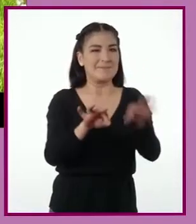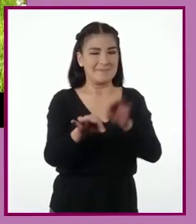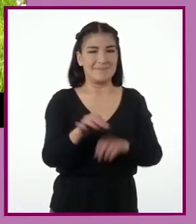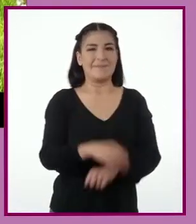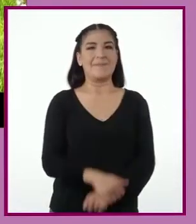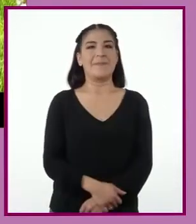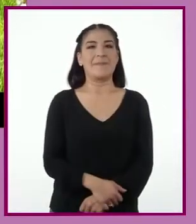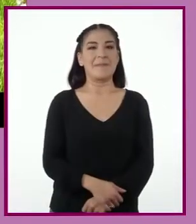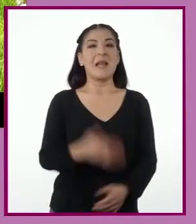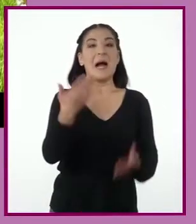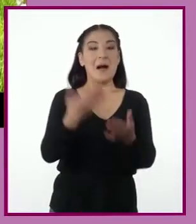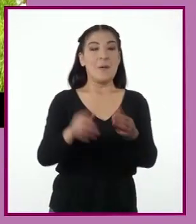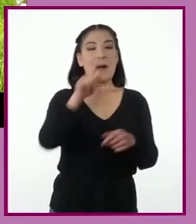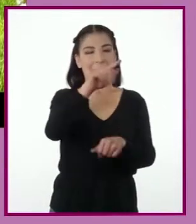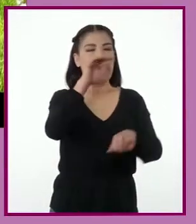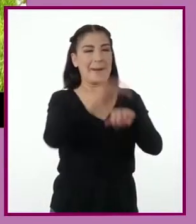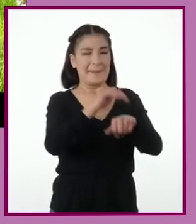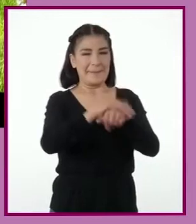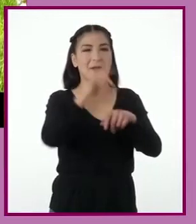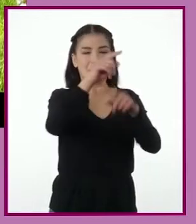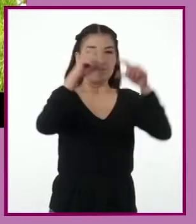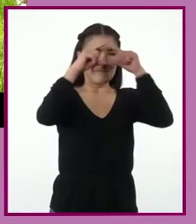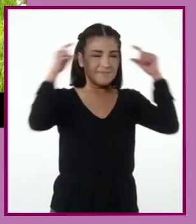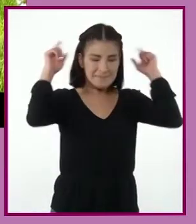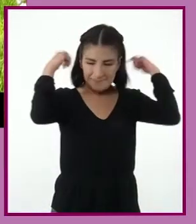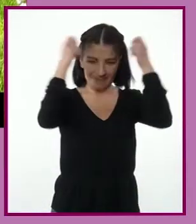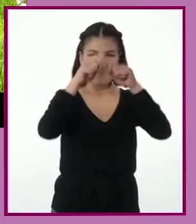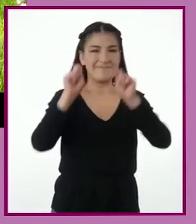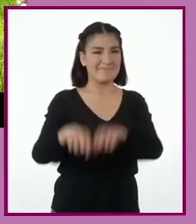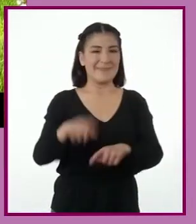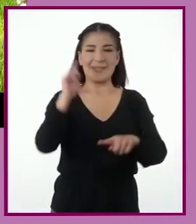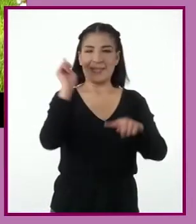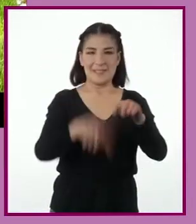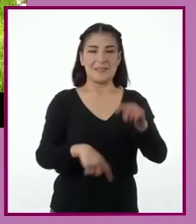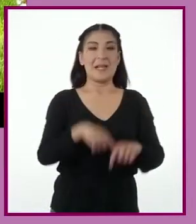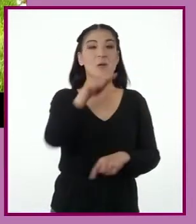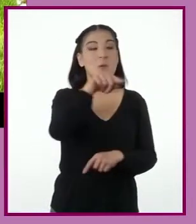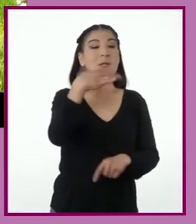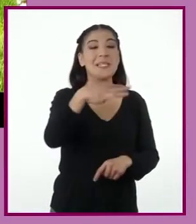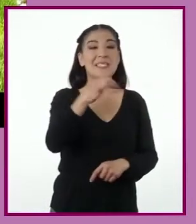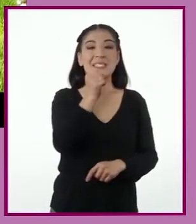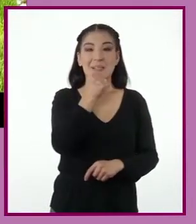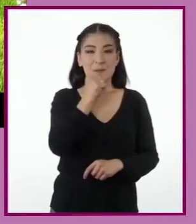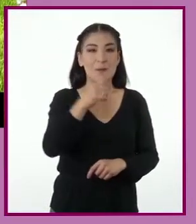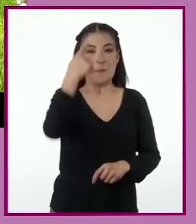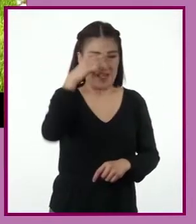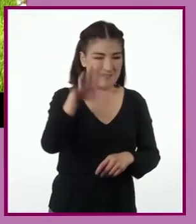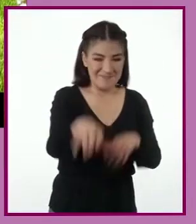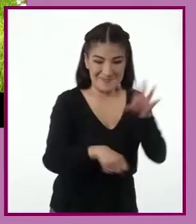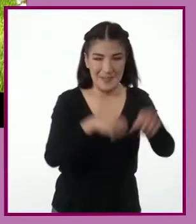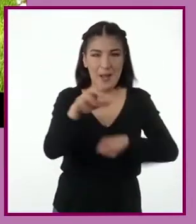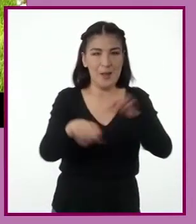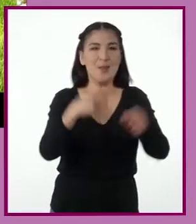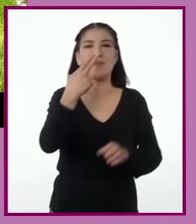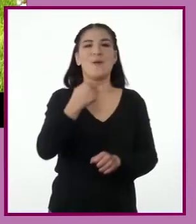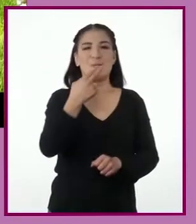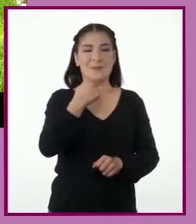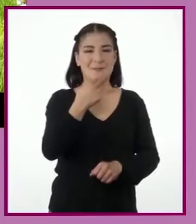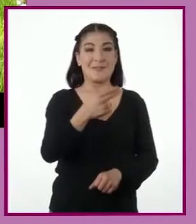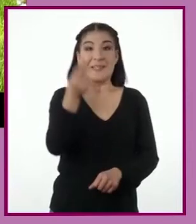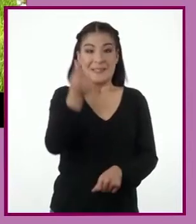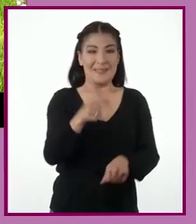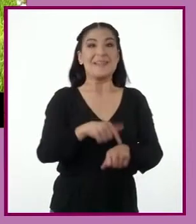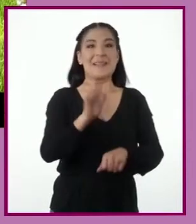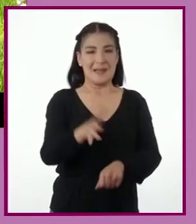Ahora le pedimos a nuestra amiga que se quite el paliacate. Y tienes 15 segundos para levantar todos los dulces que puedas. ¡Corre